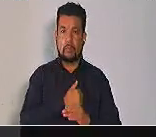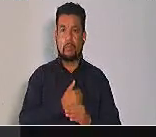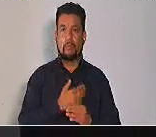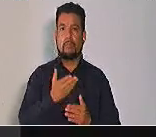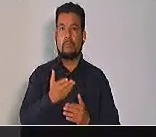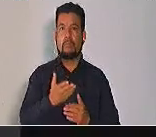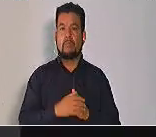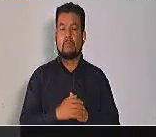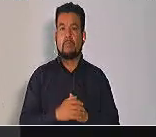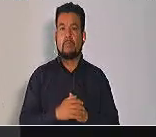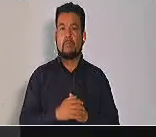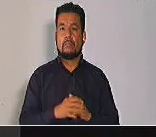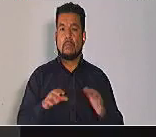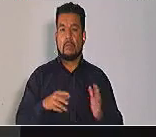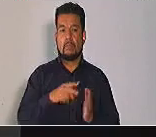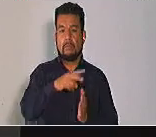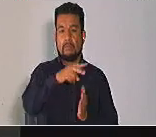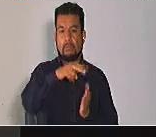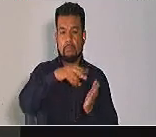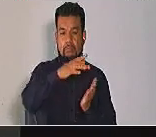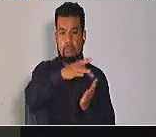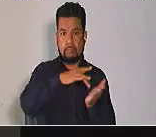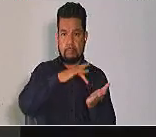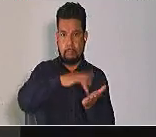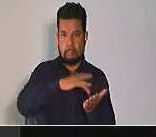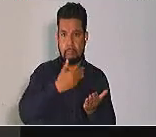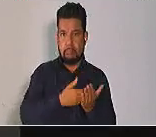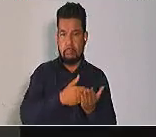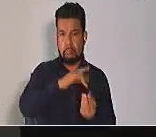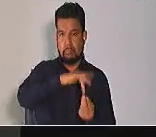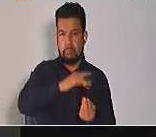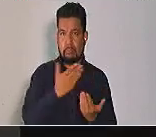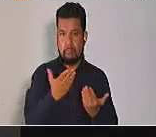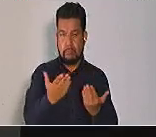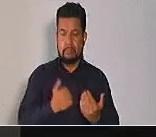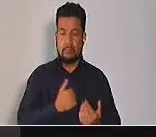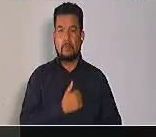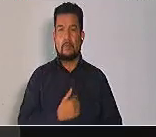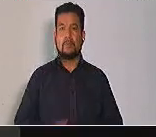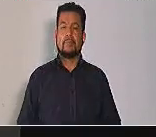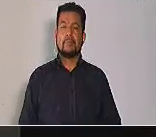favor, hagamos llamado a lista y verifiquemos por...